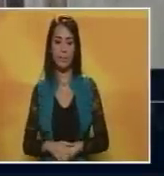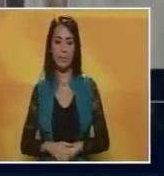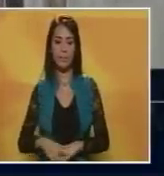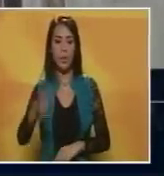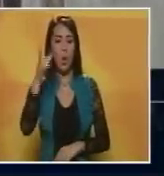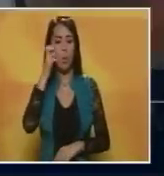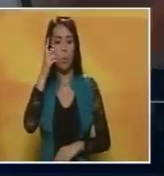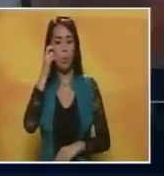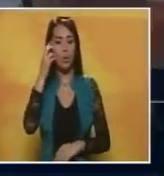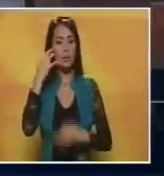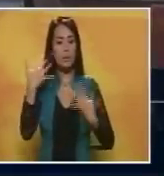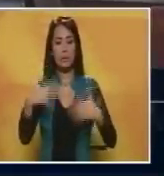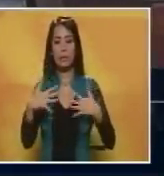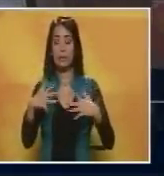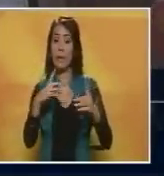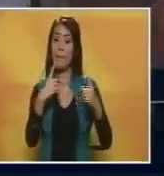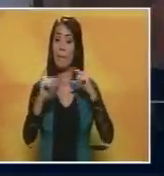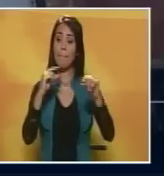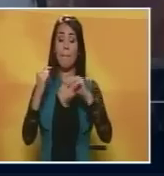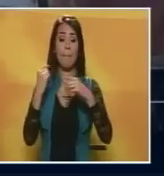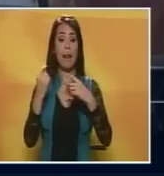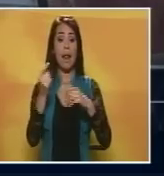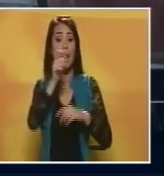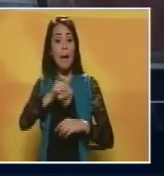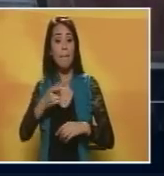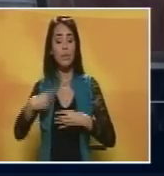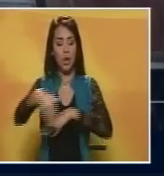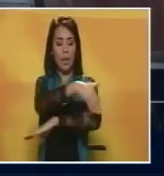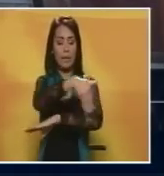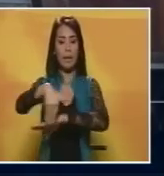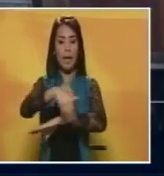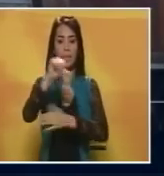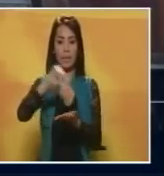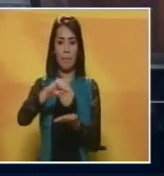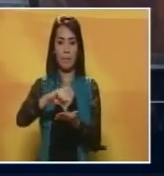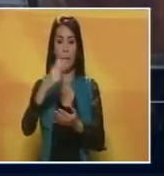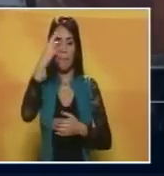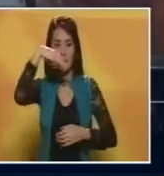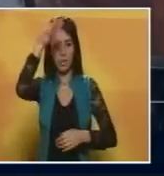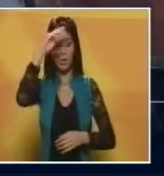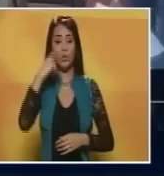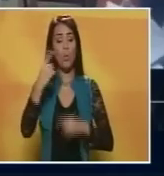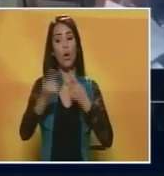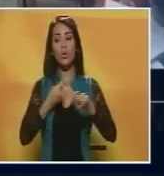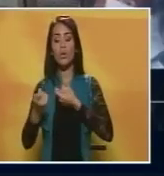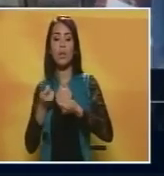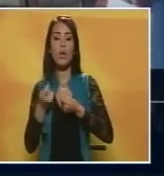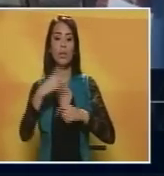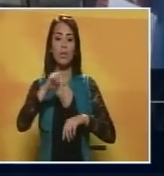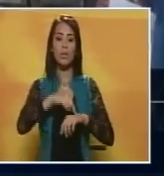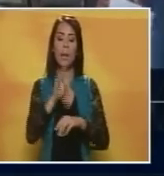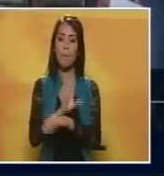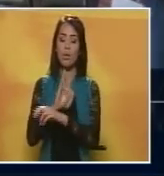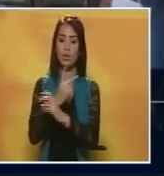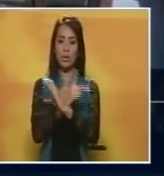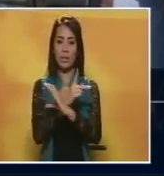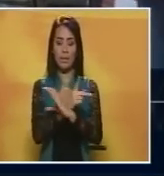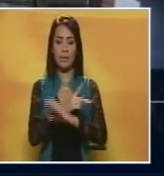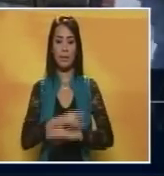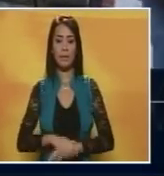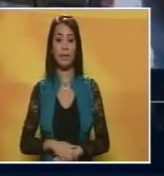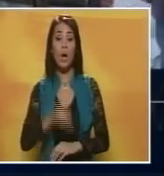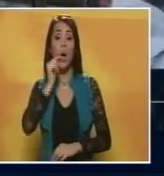sonido de las bocinas provocó que muchas personas salieran a las calles en la capital según el coordinador nacional de protección civil luis felipe puente